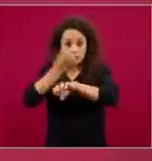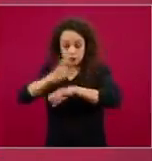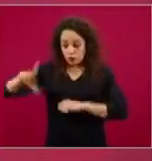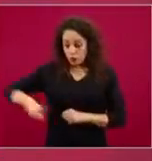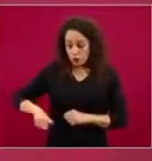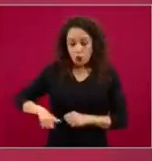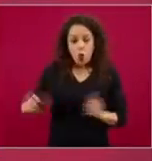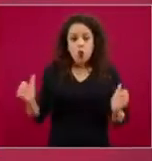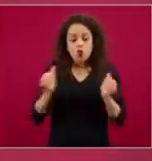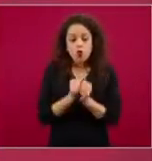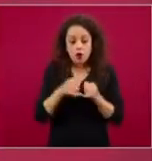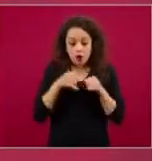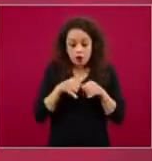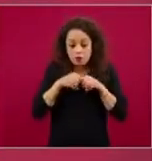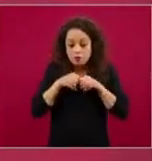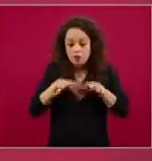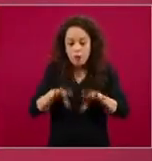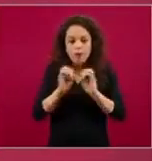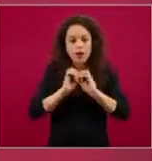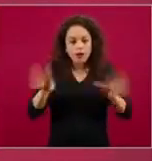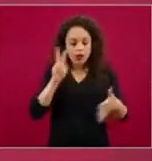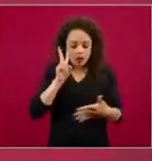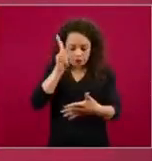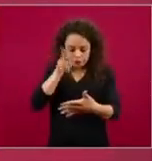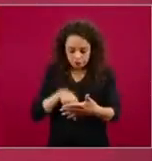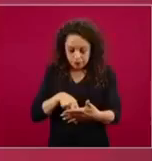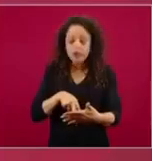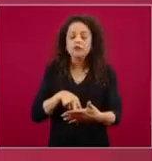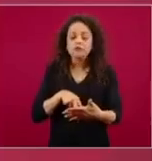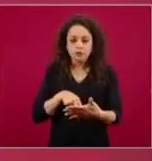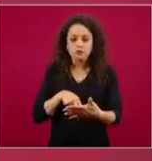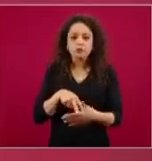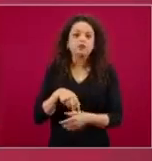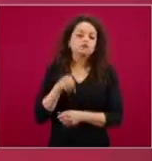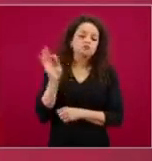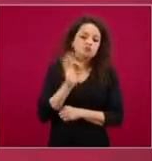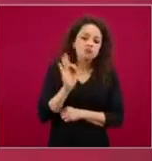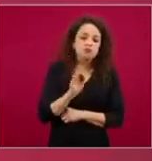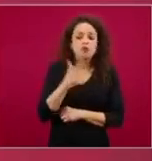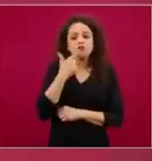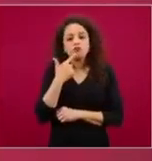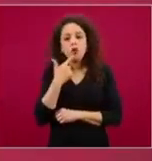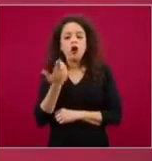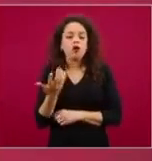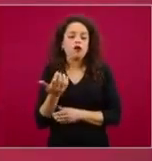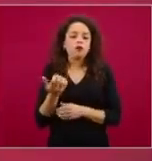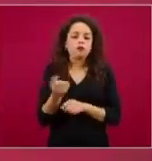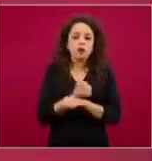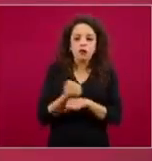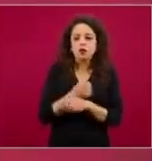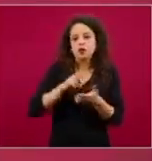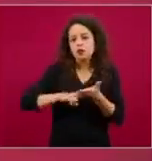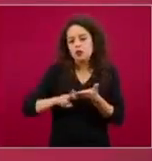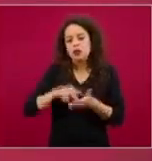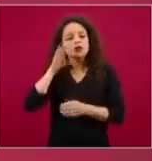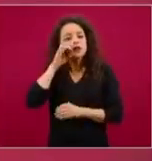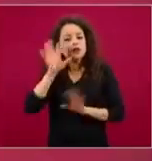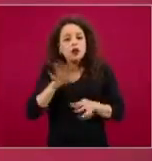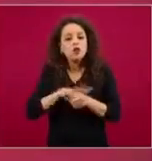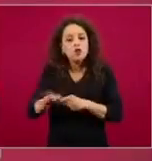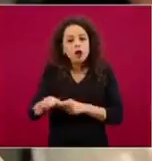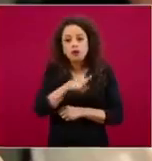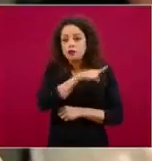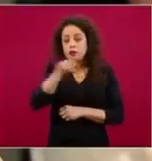información objetiva que viene del semáforo, sea este rojo, anaranjado, amarillo o verde, tienen que tomar